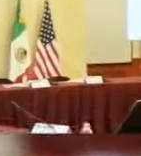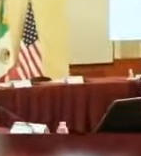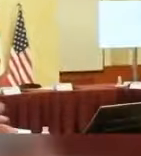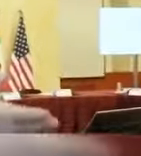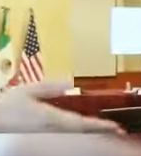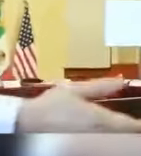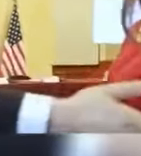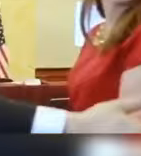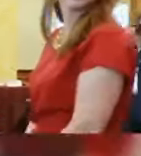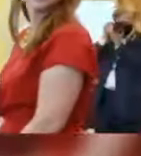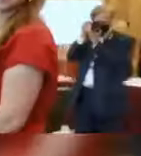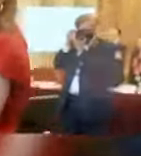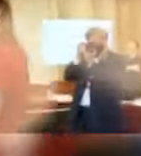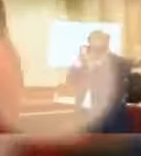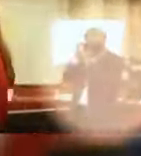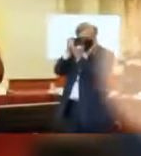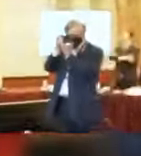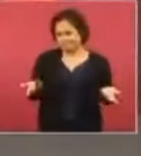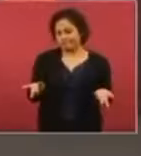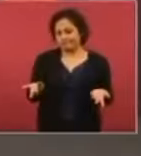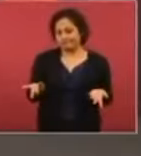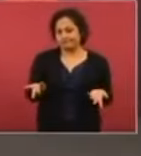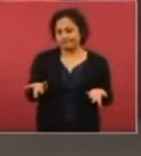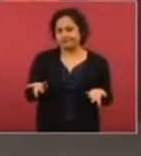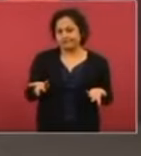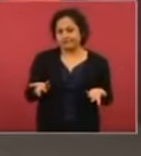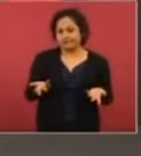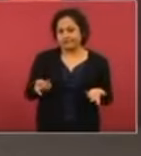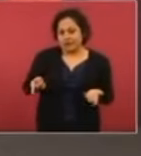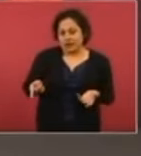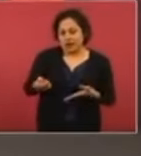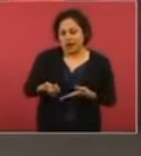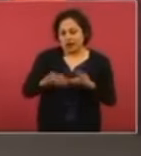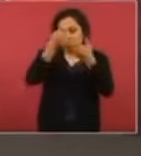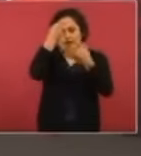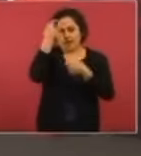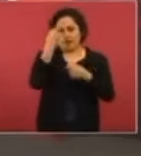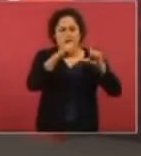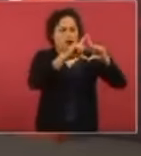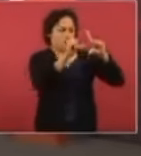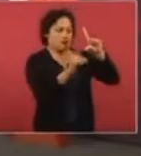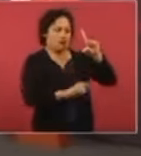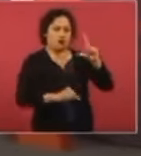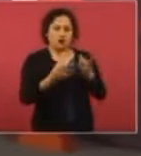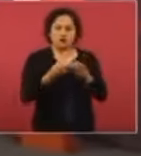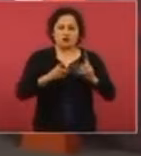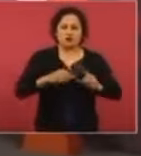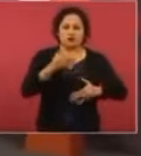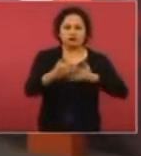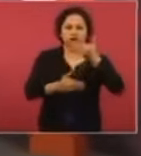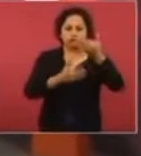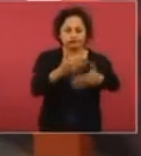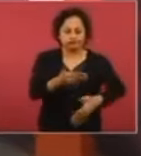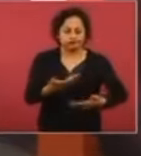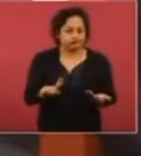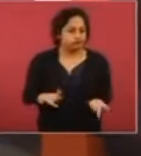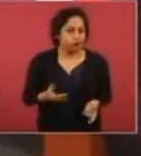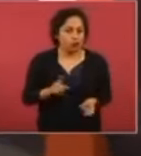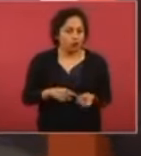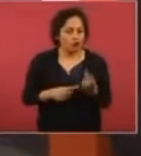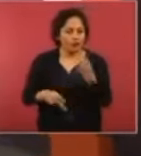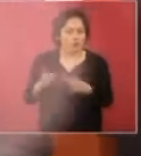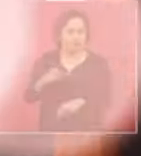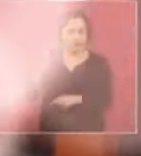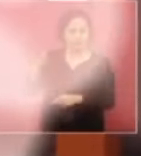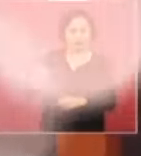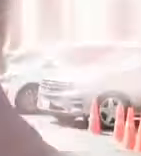para buscar la presidencia de la República, o se corta el cordón umbilical y toma distancia de una vez por todas de quien ha sido su jefe desde